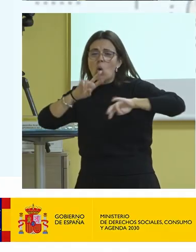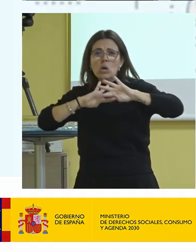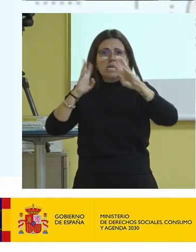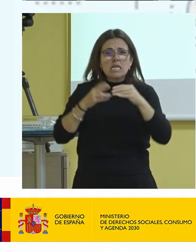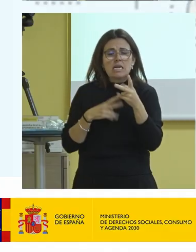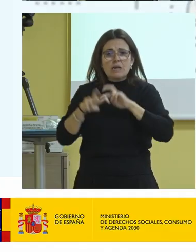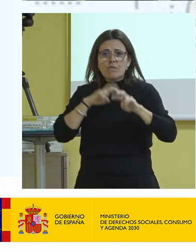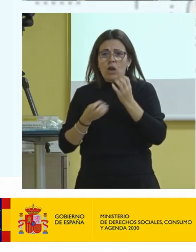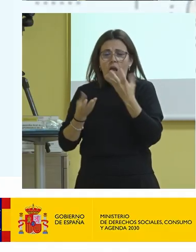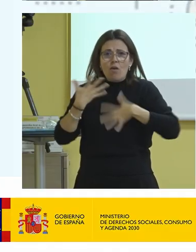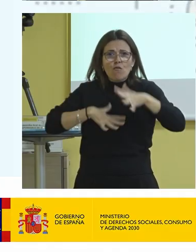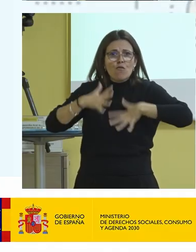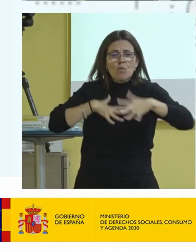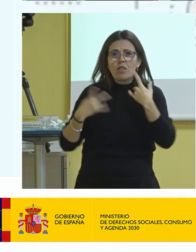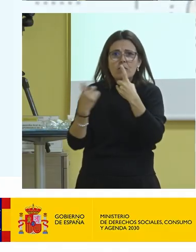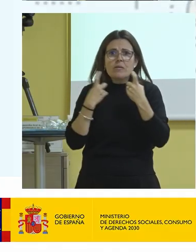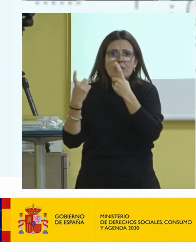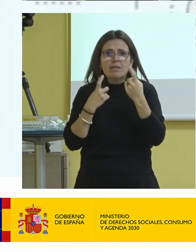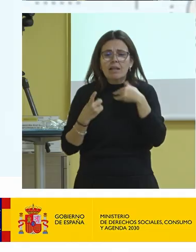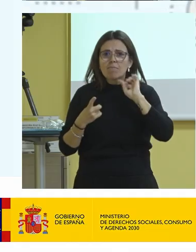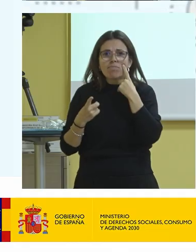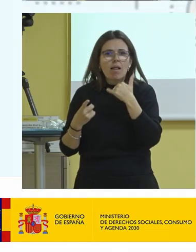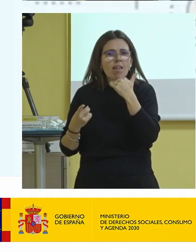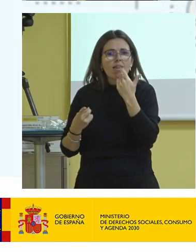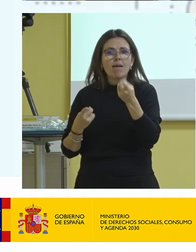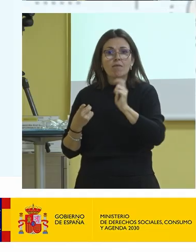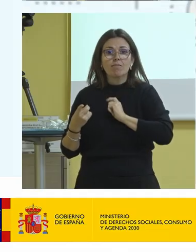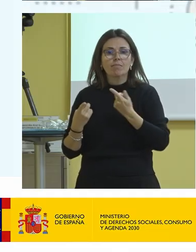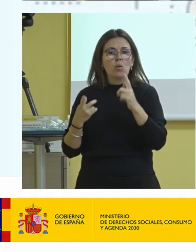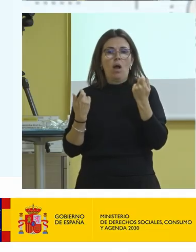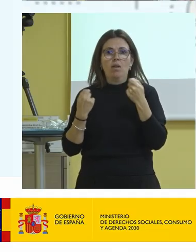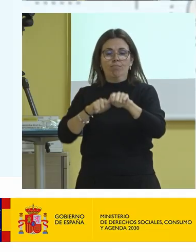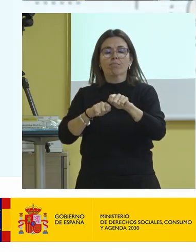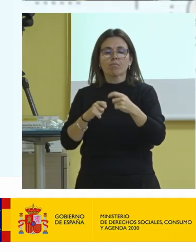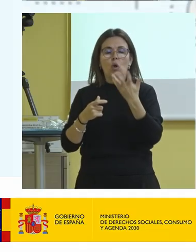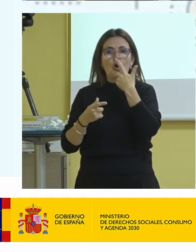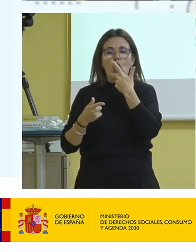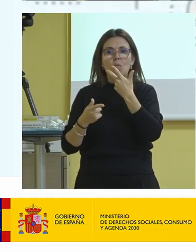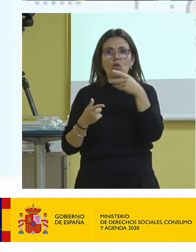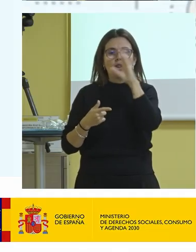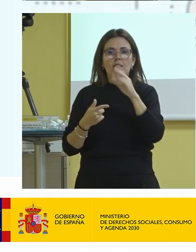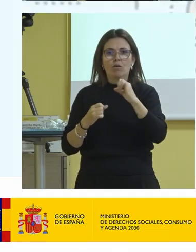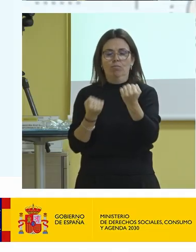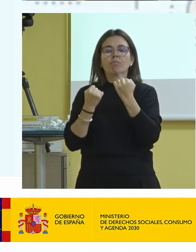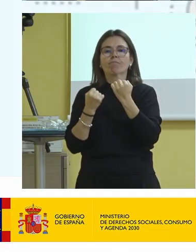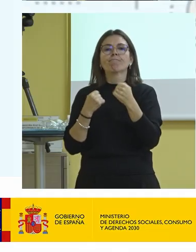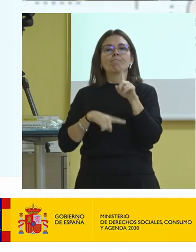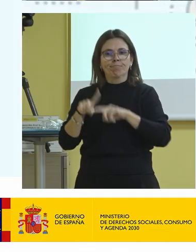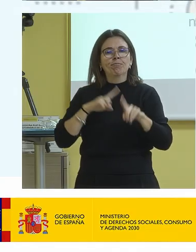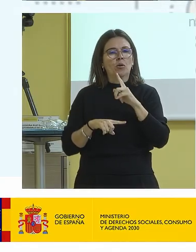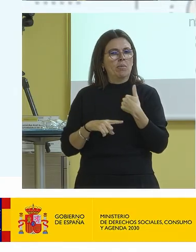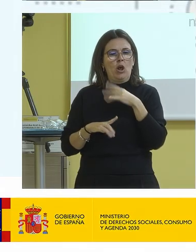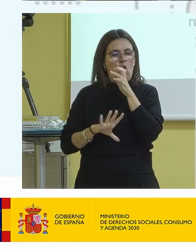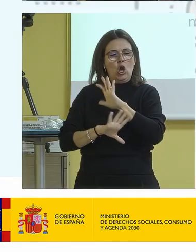locos porque en ese momento buscas, a ver si encuentras algo. Y que te cierren las puertas del conocimiento científico me parece una aberración. Pero ahí no voy